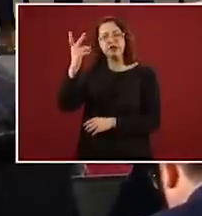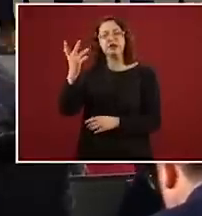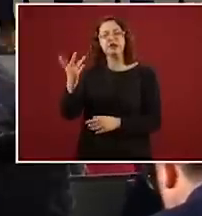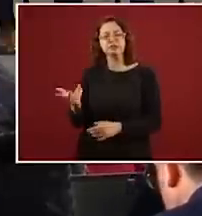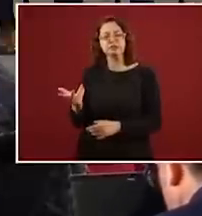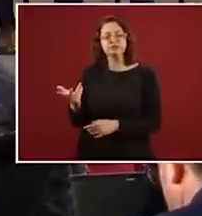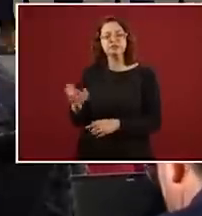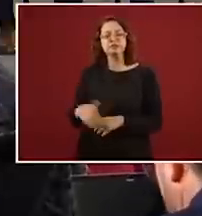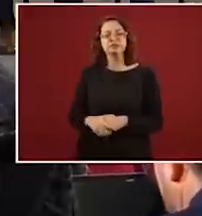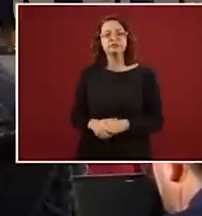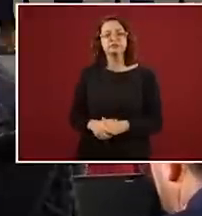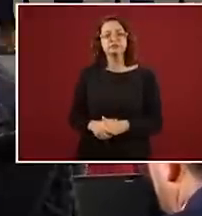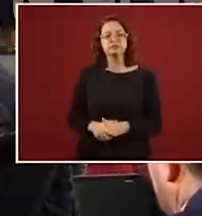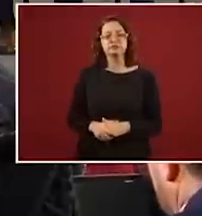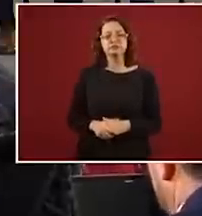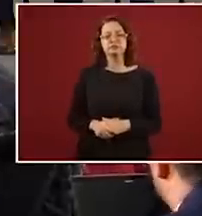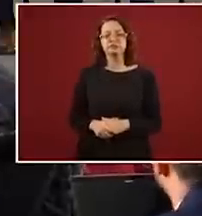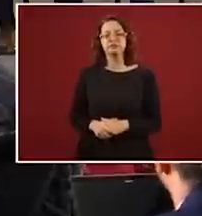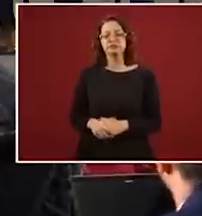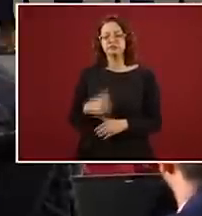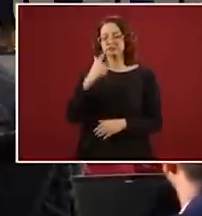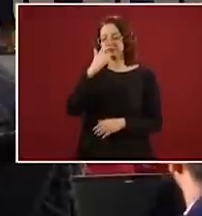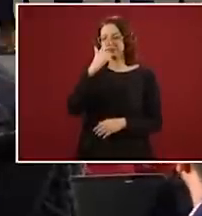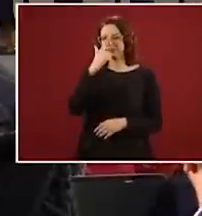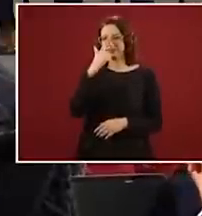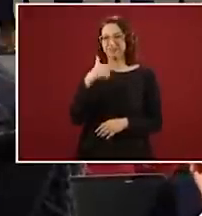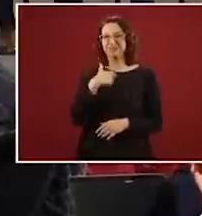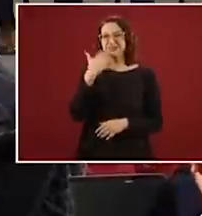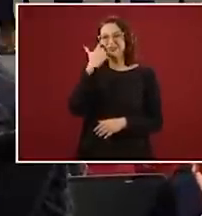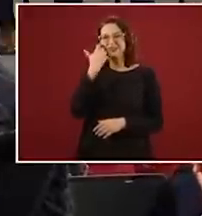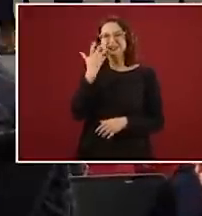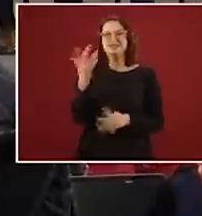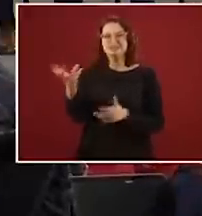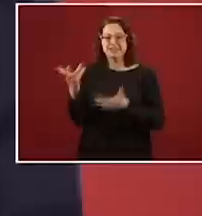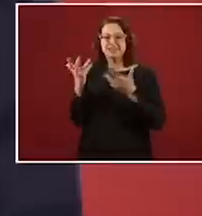Tengo un deseo